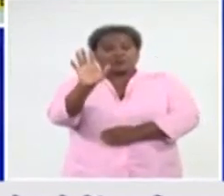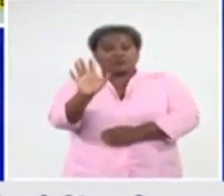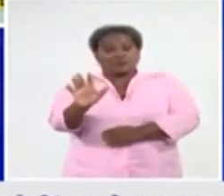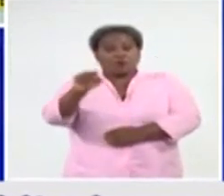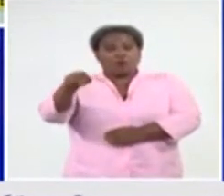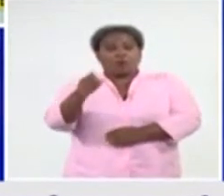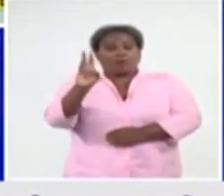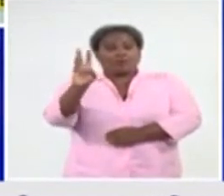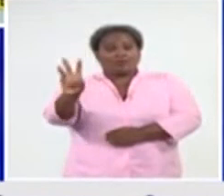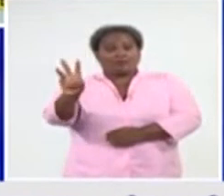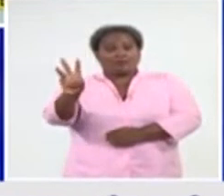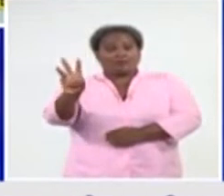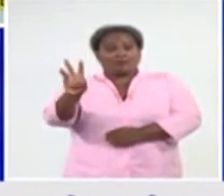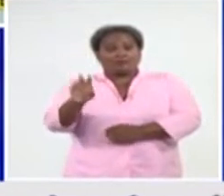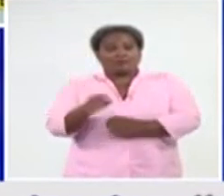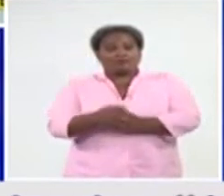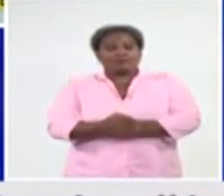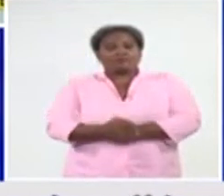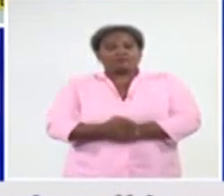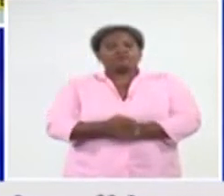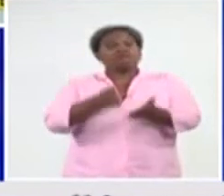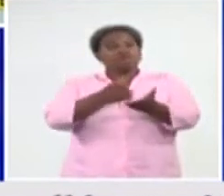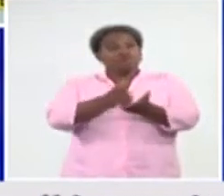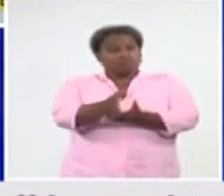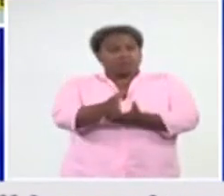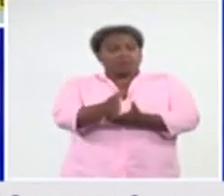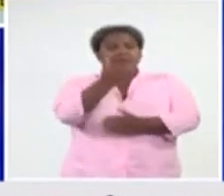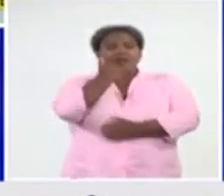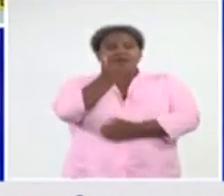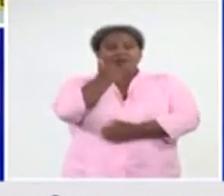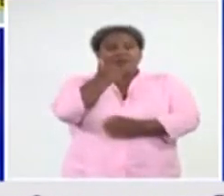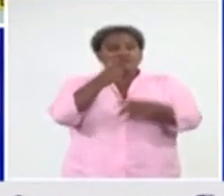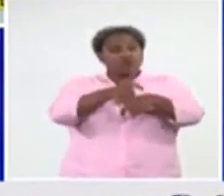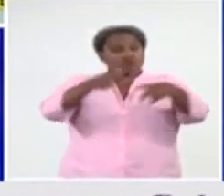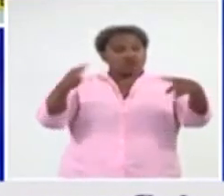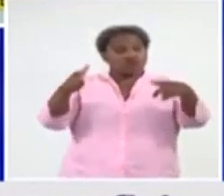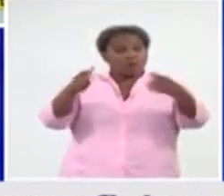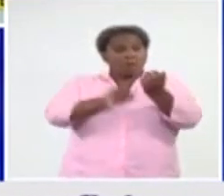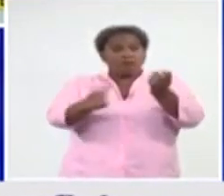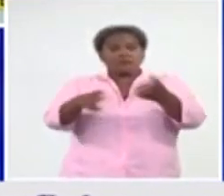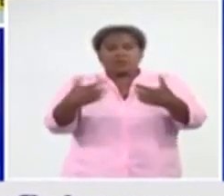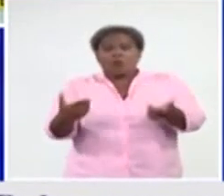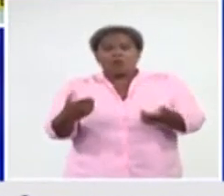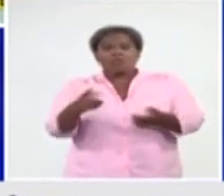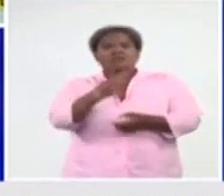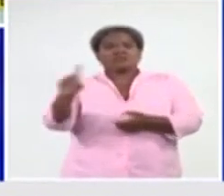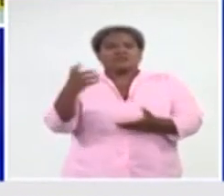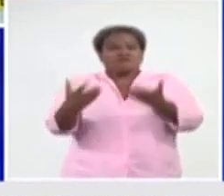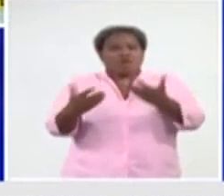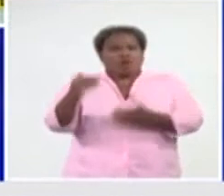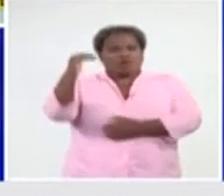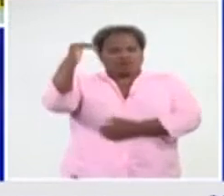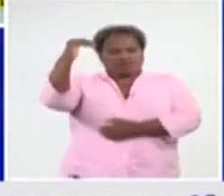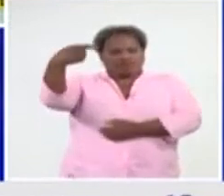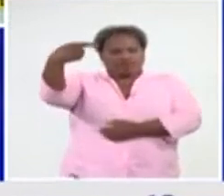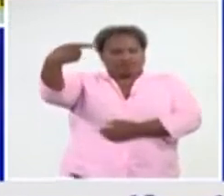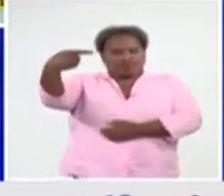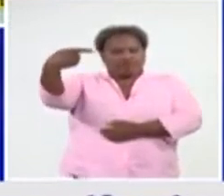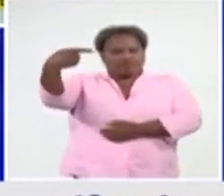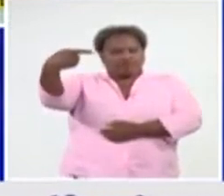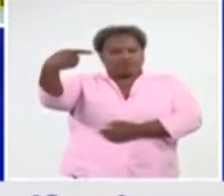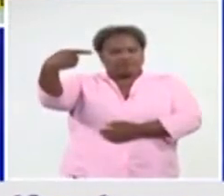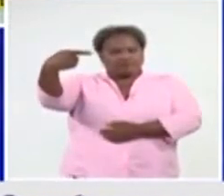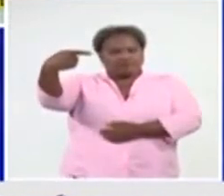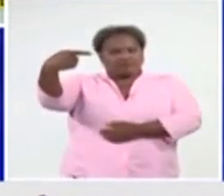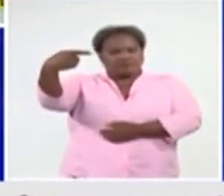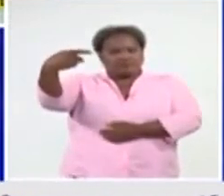1.195,3. Se mantienen con las tasas más elevadas Cienfuegos, que en esta ocasión pasa al primer lugar,